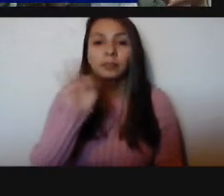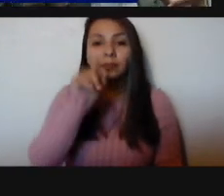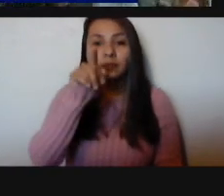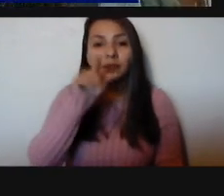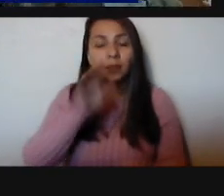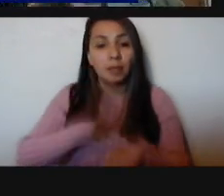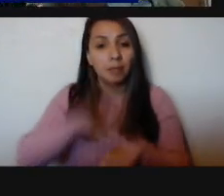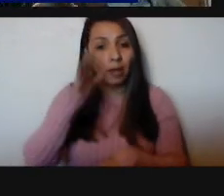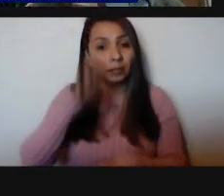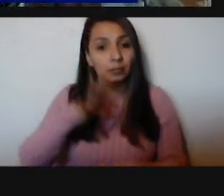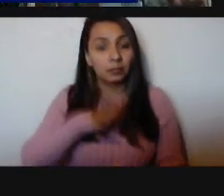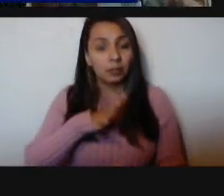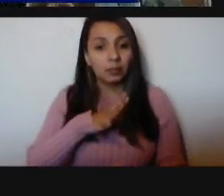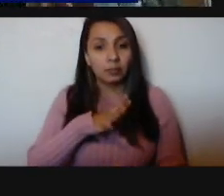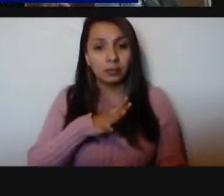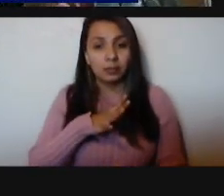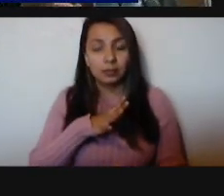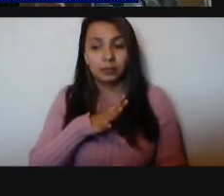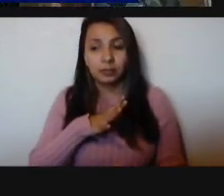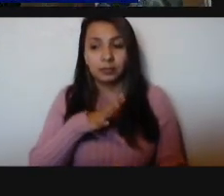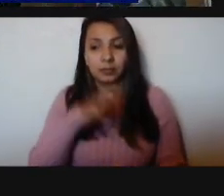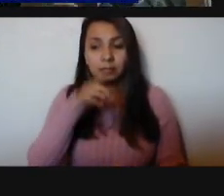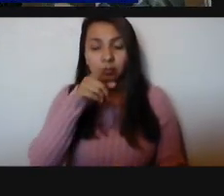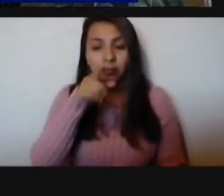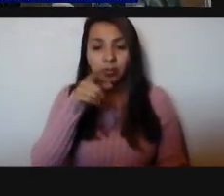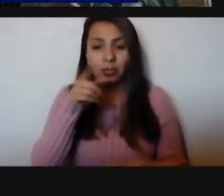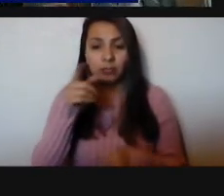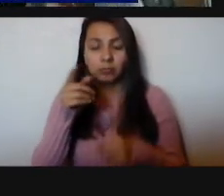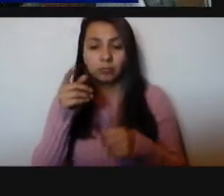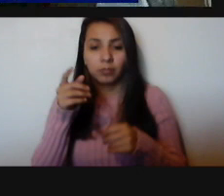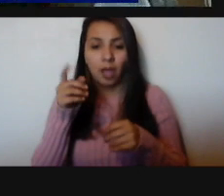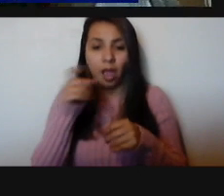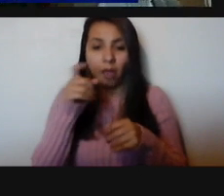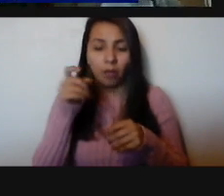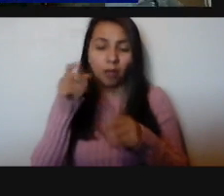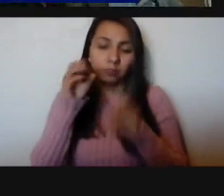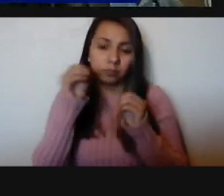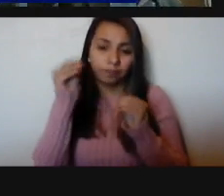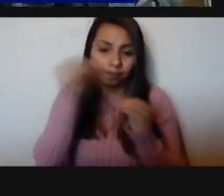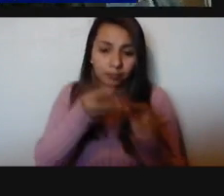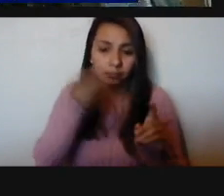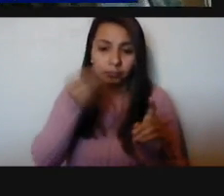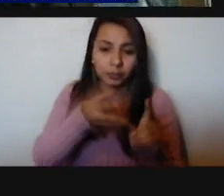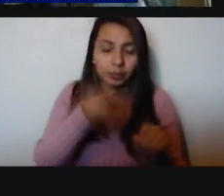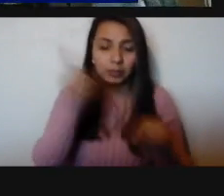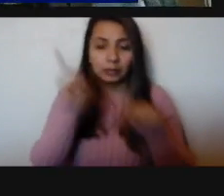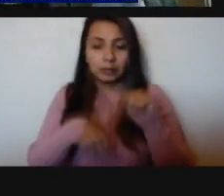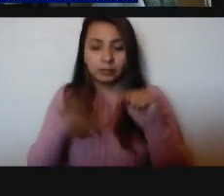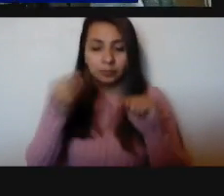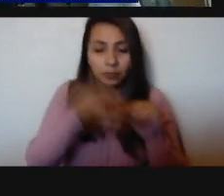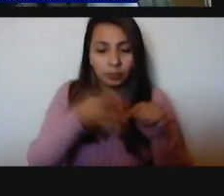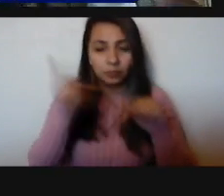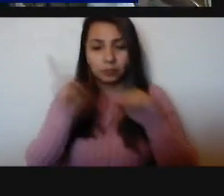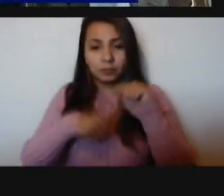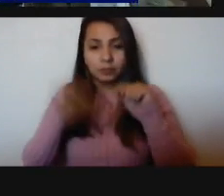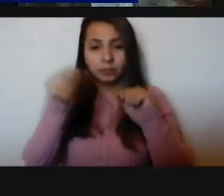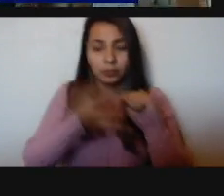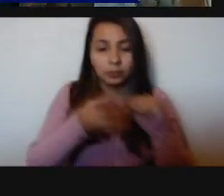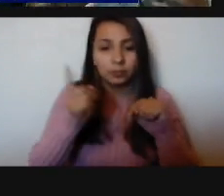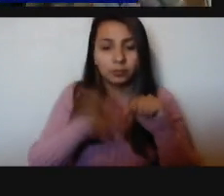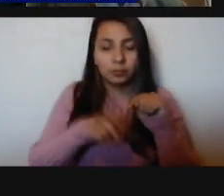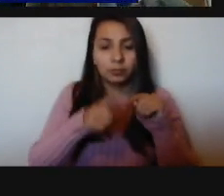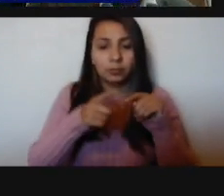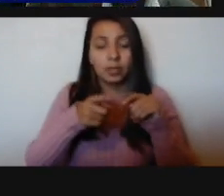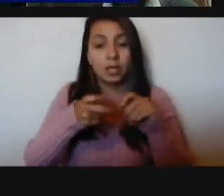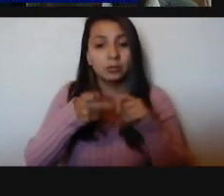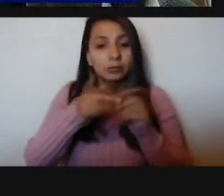concentrado mayor de este compuesto que tenemos aquí y lo estamos hidratando y deshidratando, lo que estamos haciendo